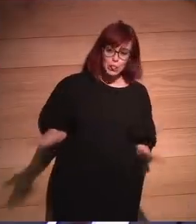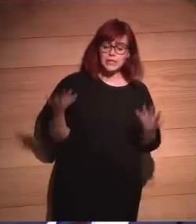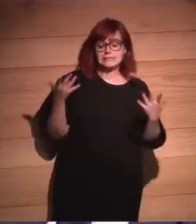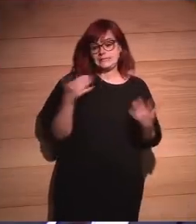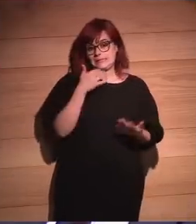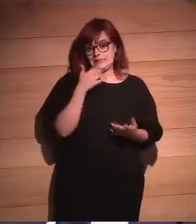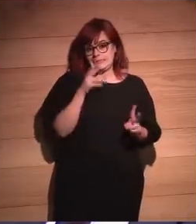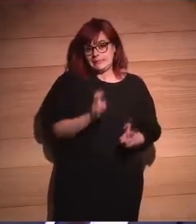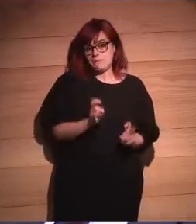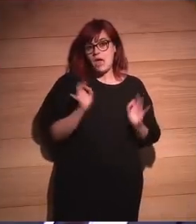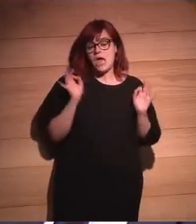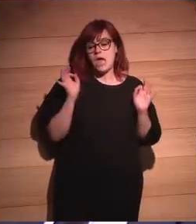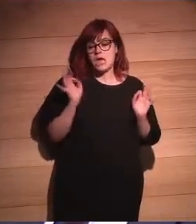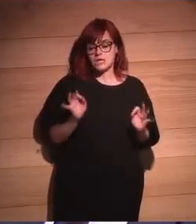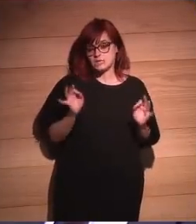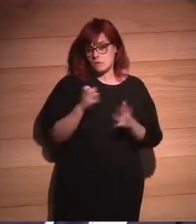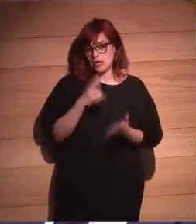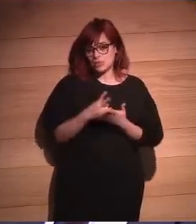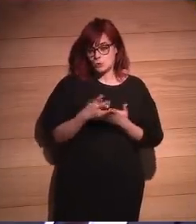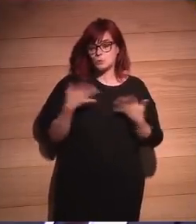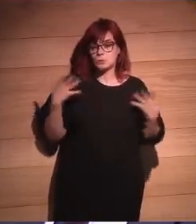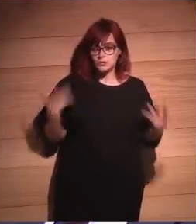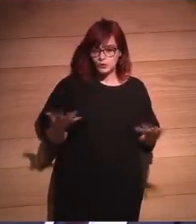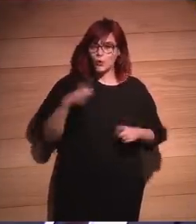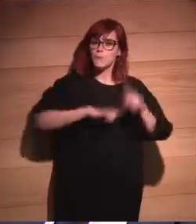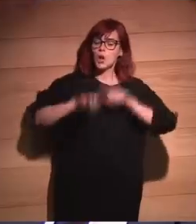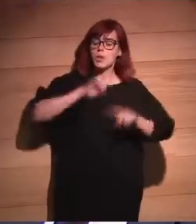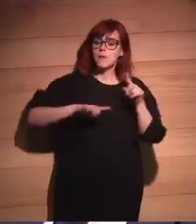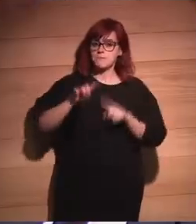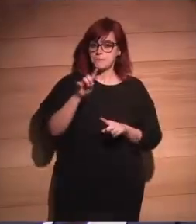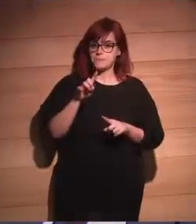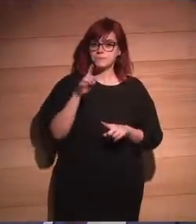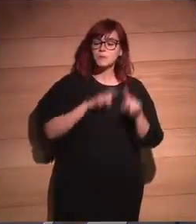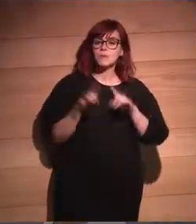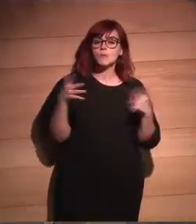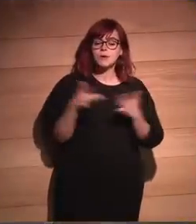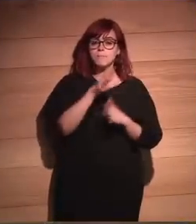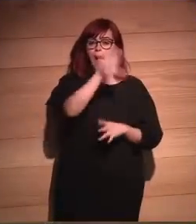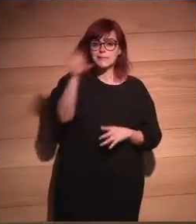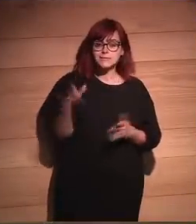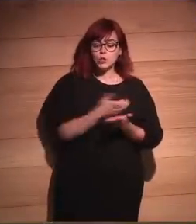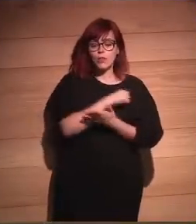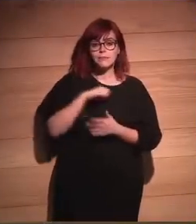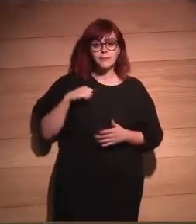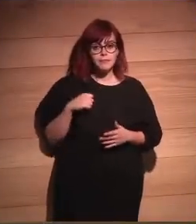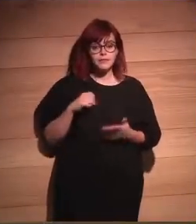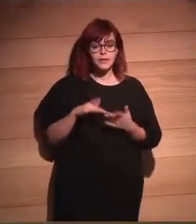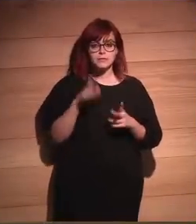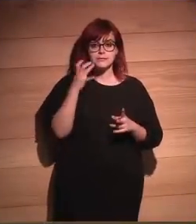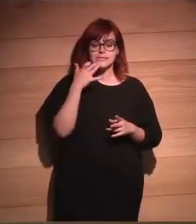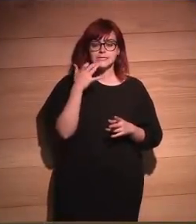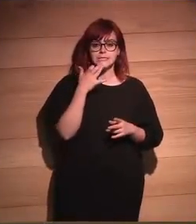es un poco el reto. Entonces el problema es que si cada país, de manera independiente y mirando